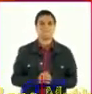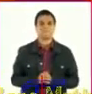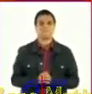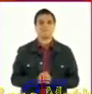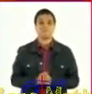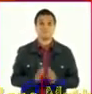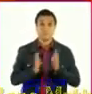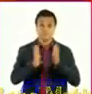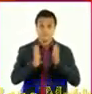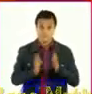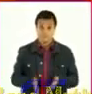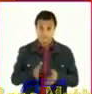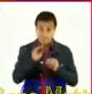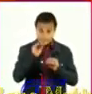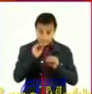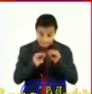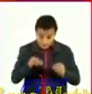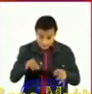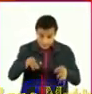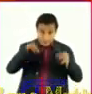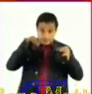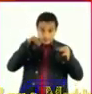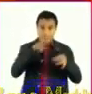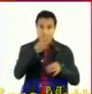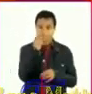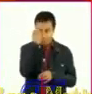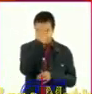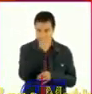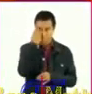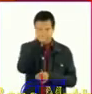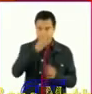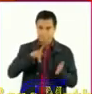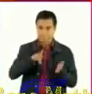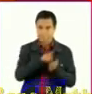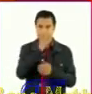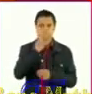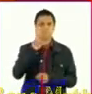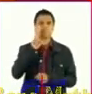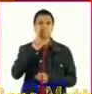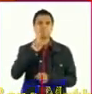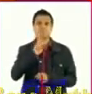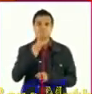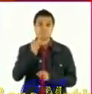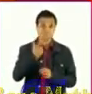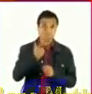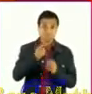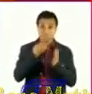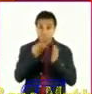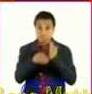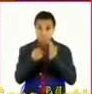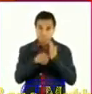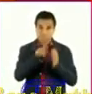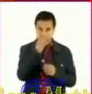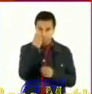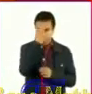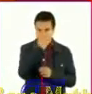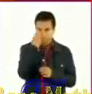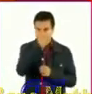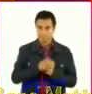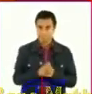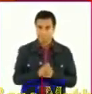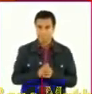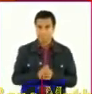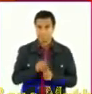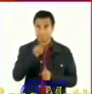si ya lo tienen listo, les invitamos a revisarlo nuevamente para ver si tienen todo lo que hemos revisado. Si es